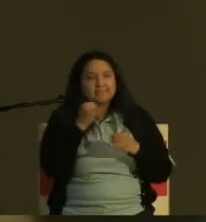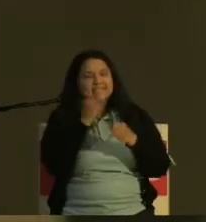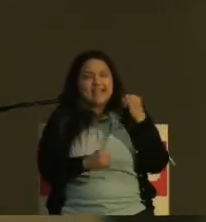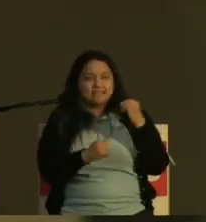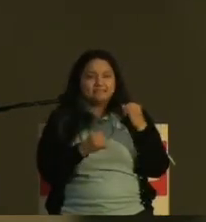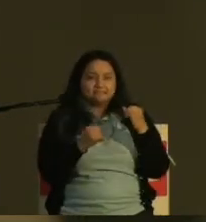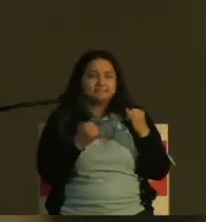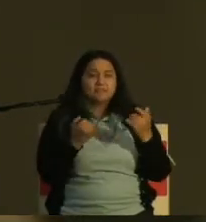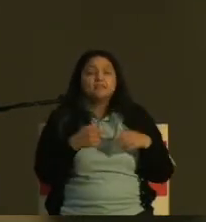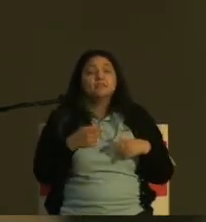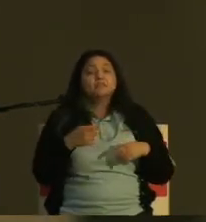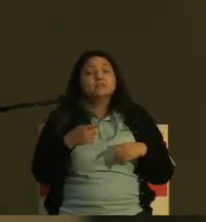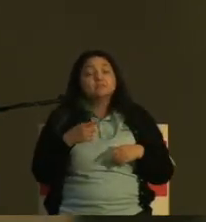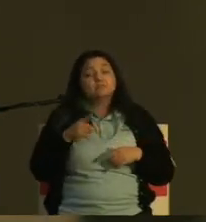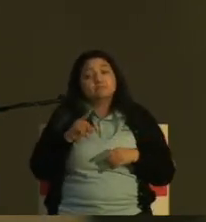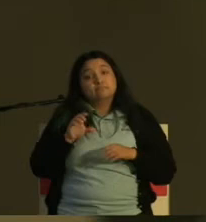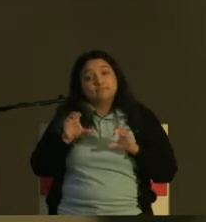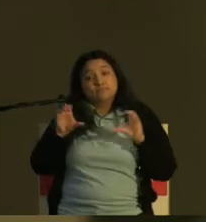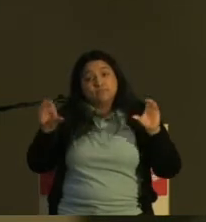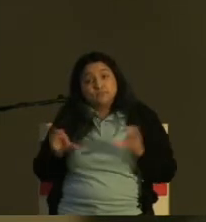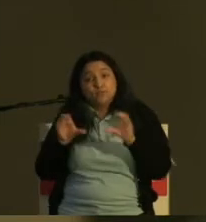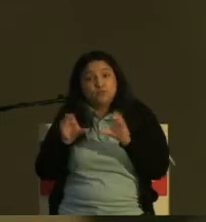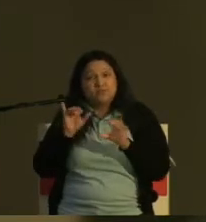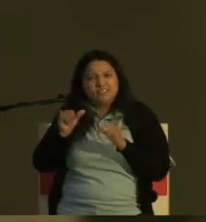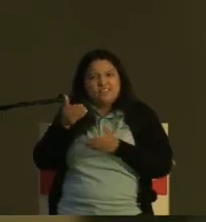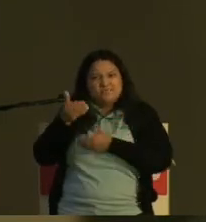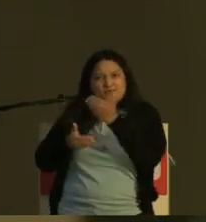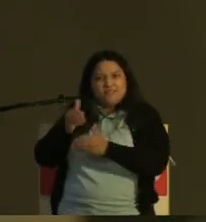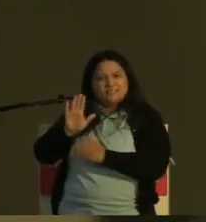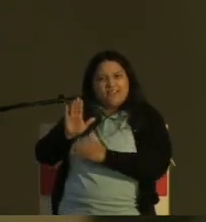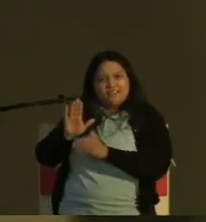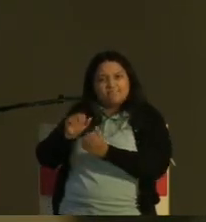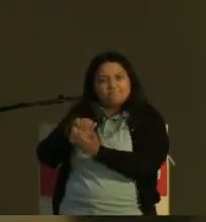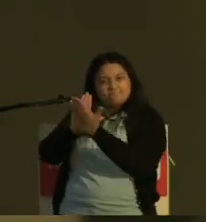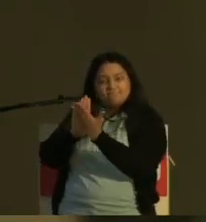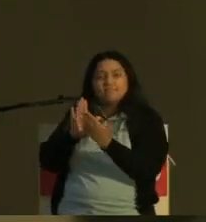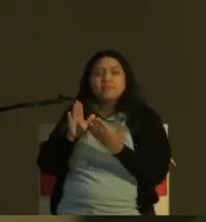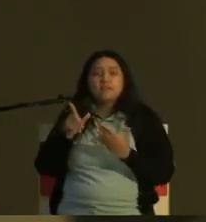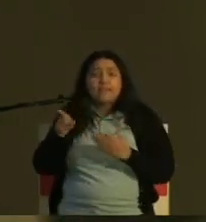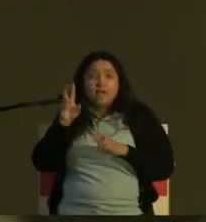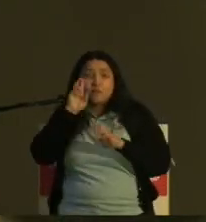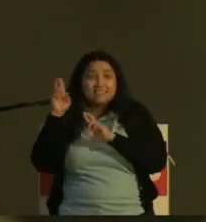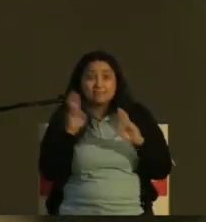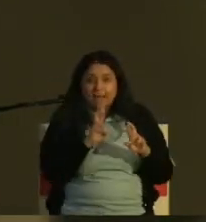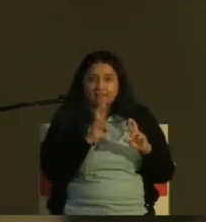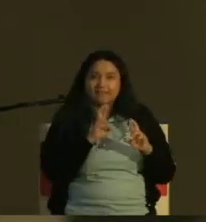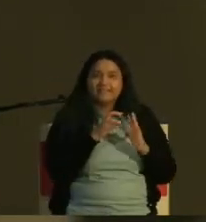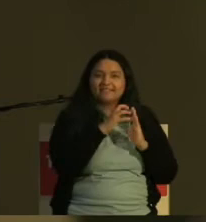Y entonces, para lograr esto, lo que hicieron fue respetar el texto, o sea, mis